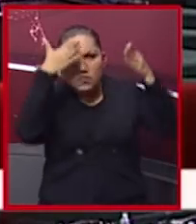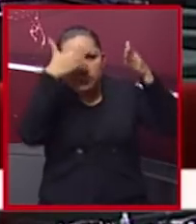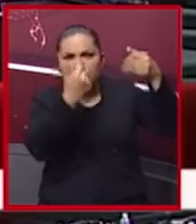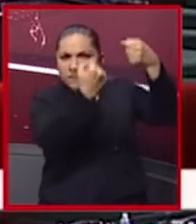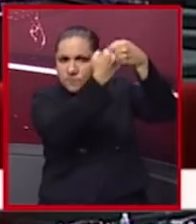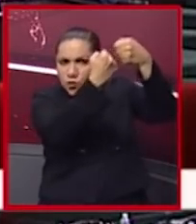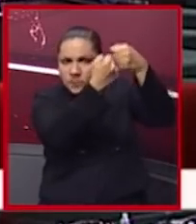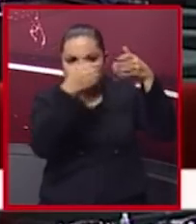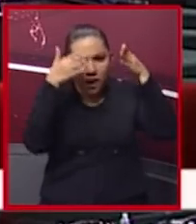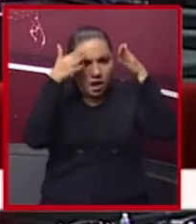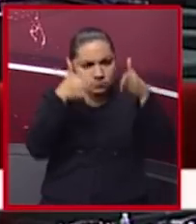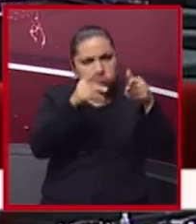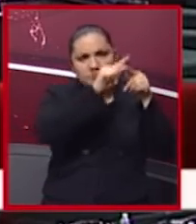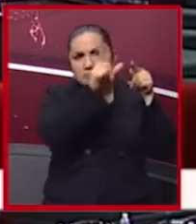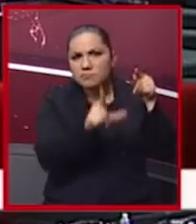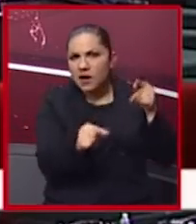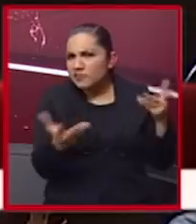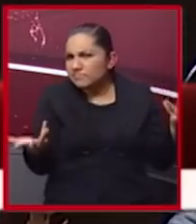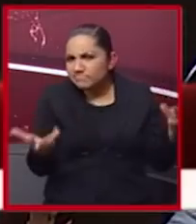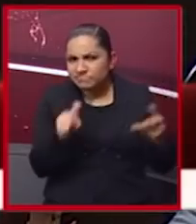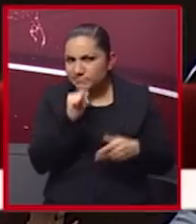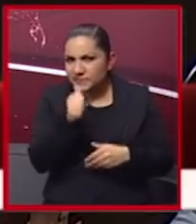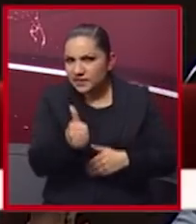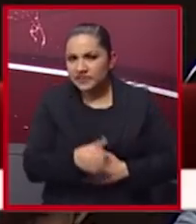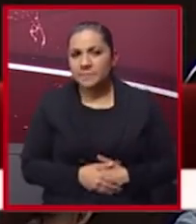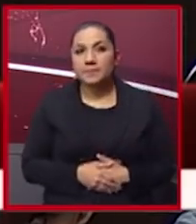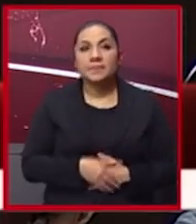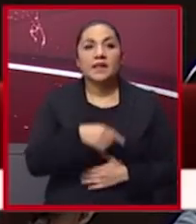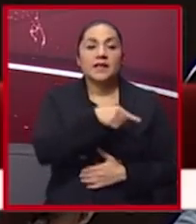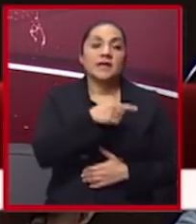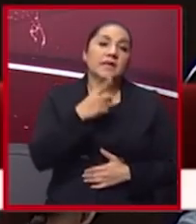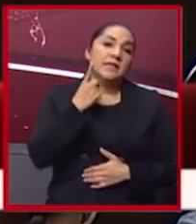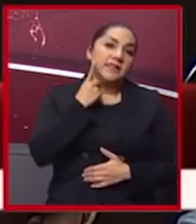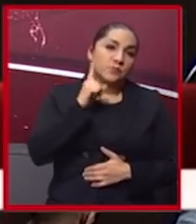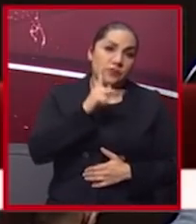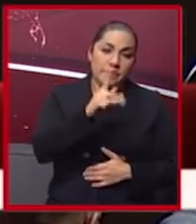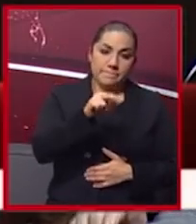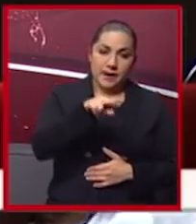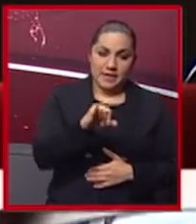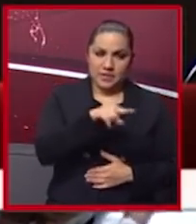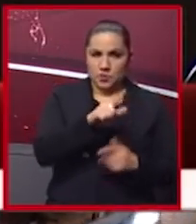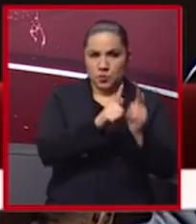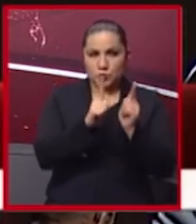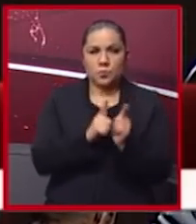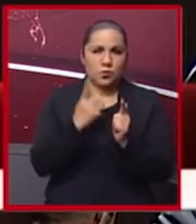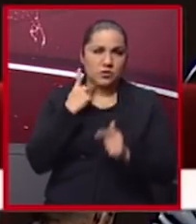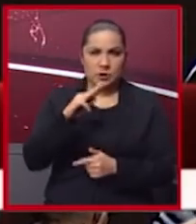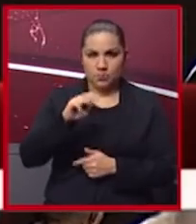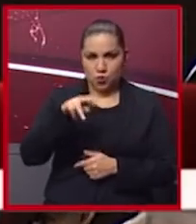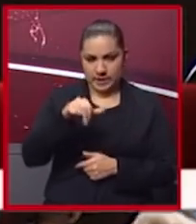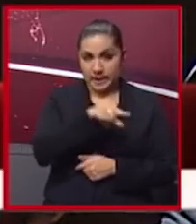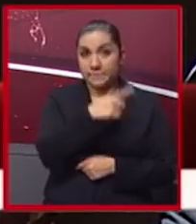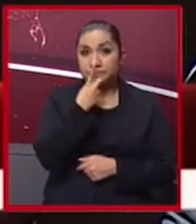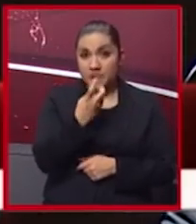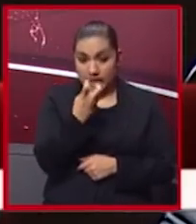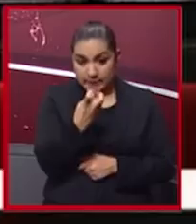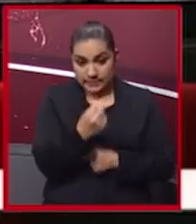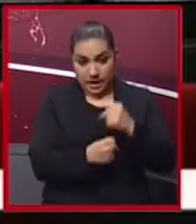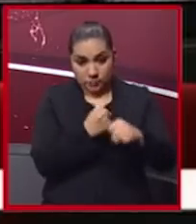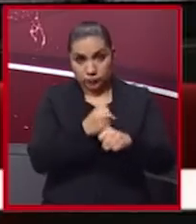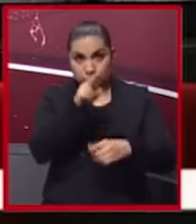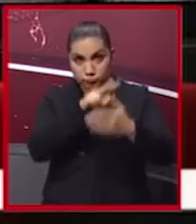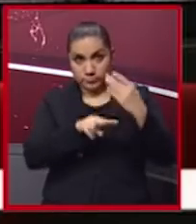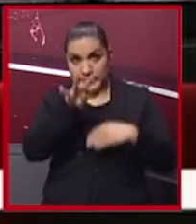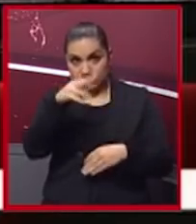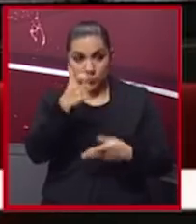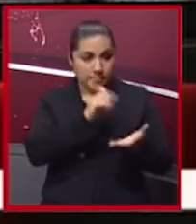diputada Alejandra Pani Barragán de Morena explicó que en el paquete presupuestal 2019 no habrá incrementos en